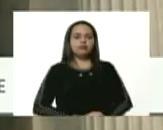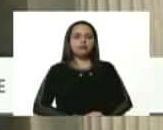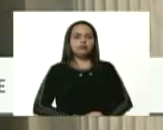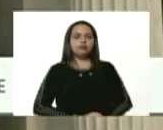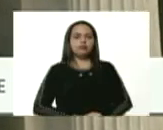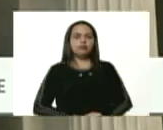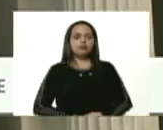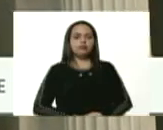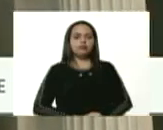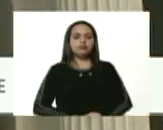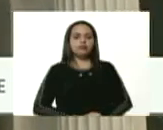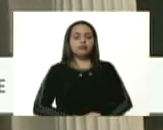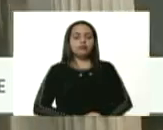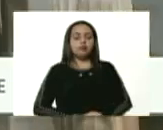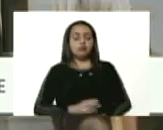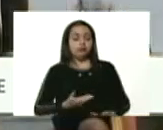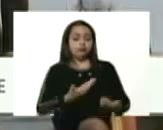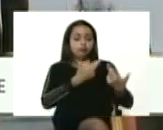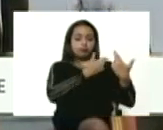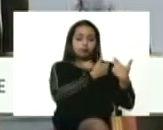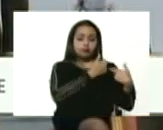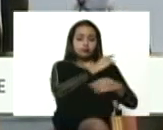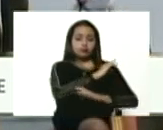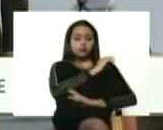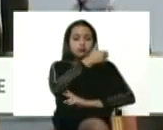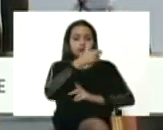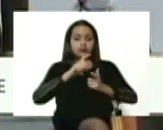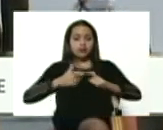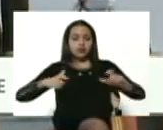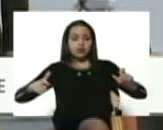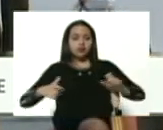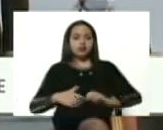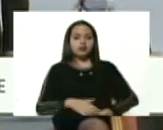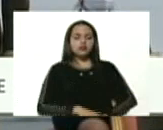Señor comandante general del ejército, mayor general